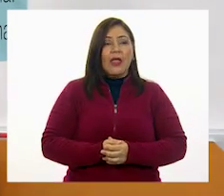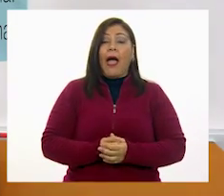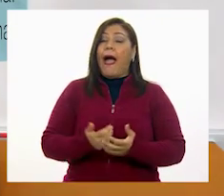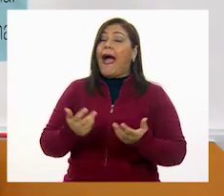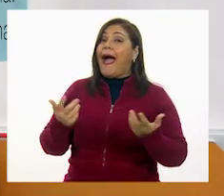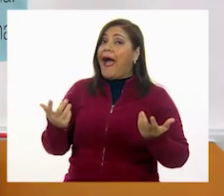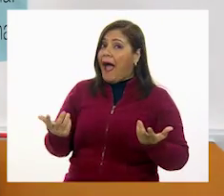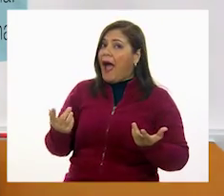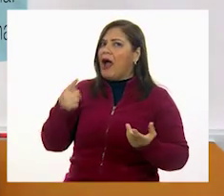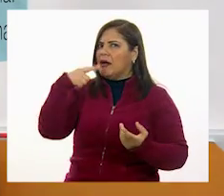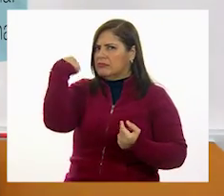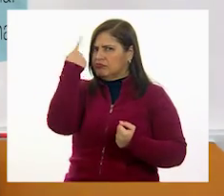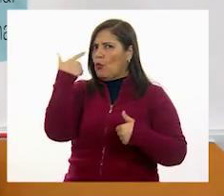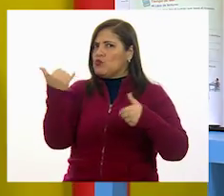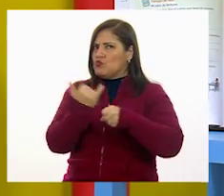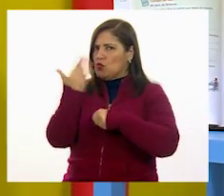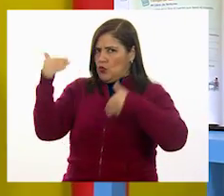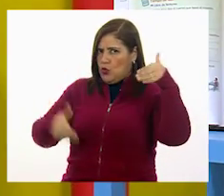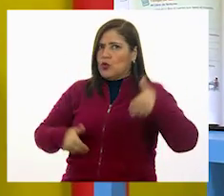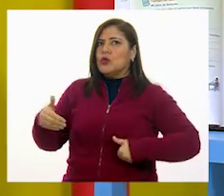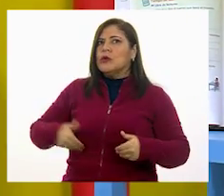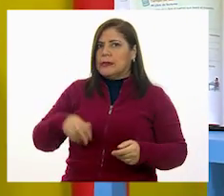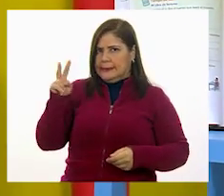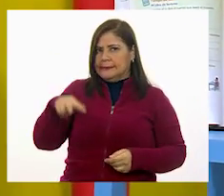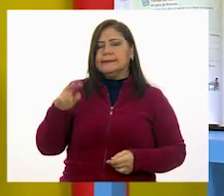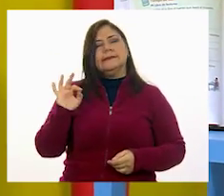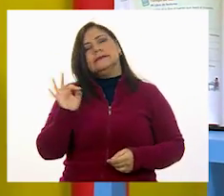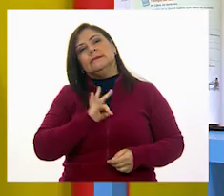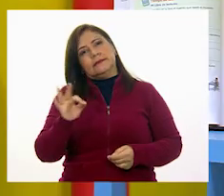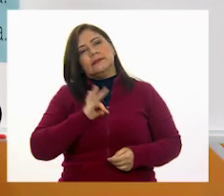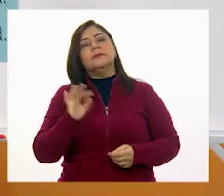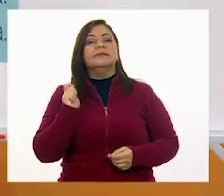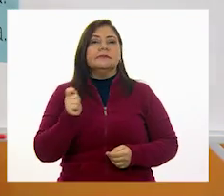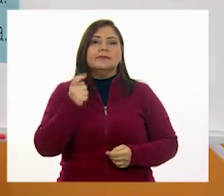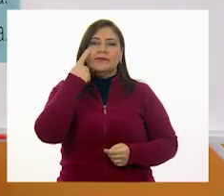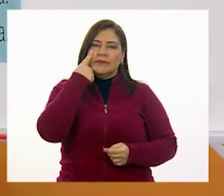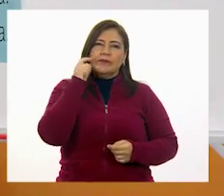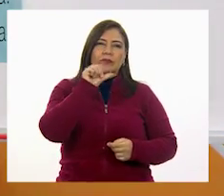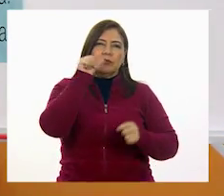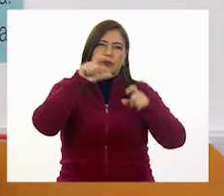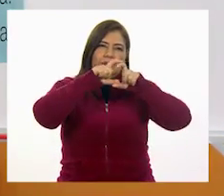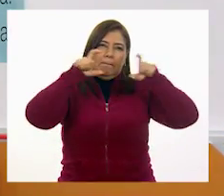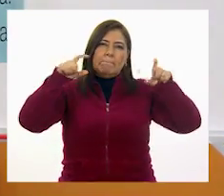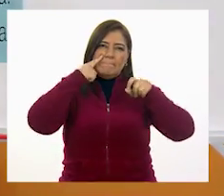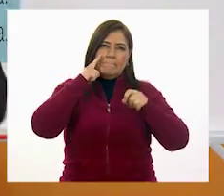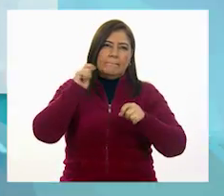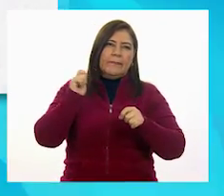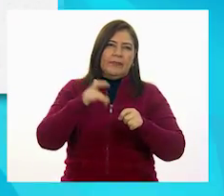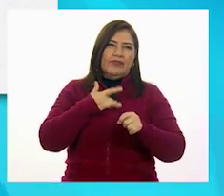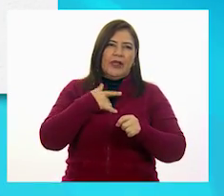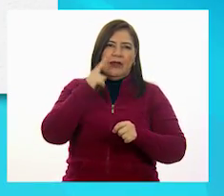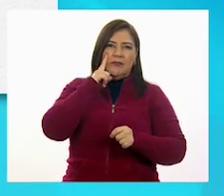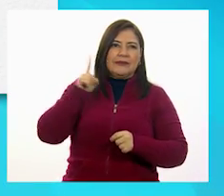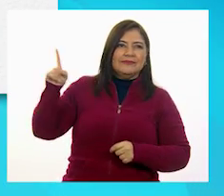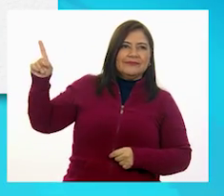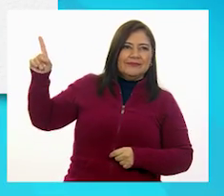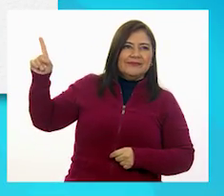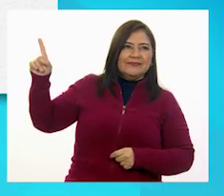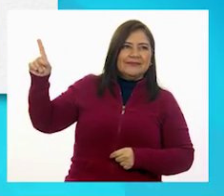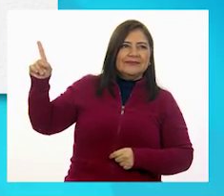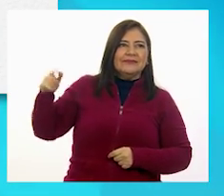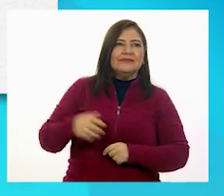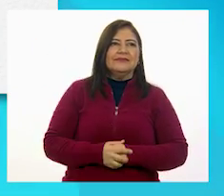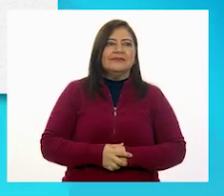eso es de enojo o de molestia, ¿verdad? Sí. Puede ser. Miren, en pantalla tenemos otra. Y esa la voy a decir yo. ¿Sale?